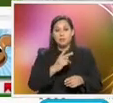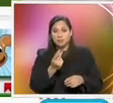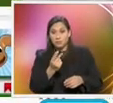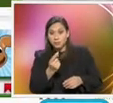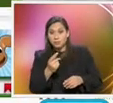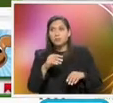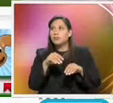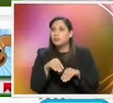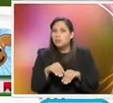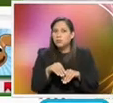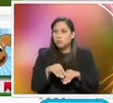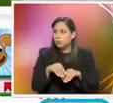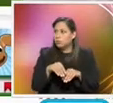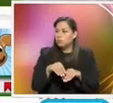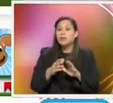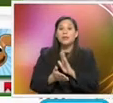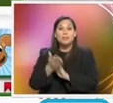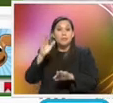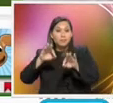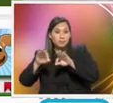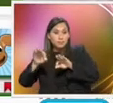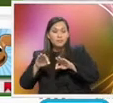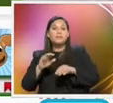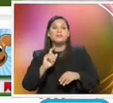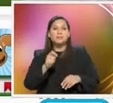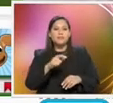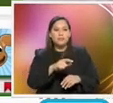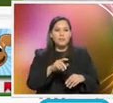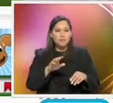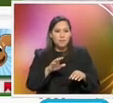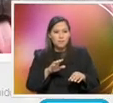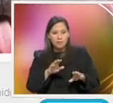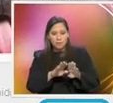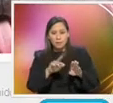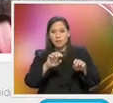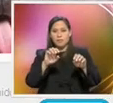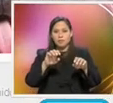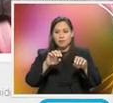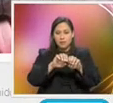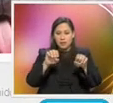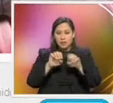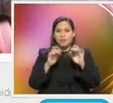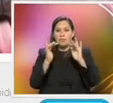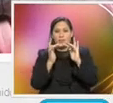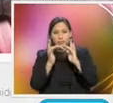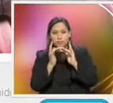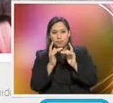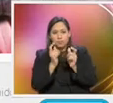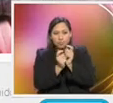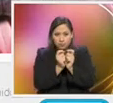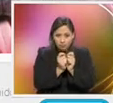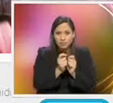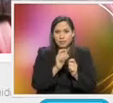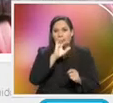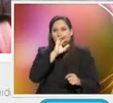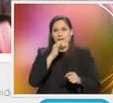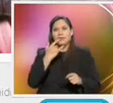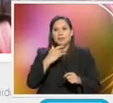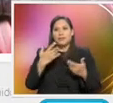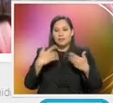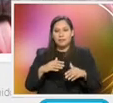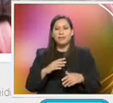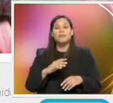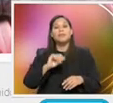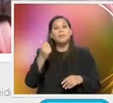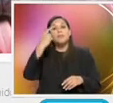de repente mientras tú te vas a trabajar, la posibilidad de que a través de este equipo te comuniques es increíble. Y finalmente una similar